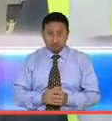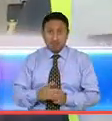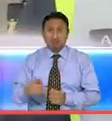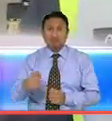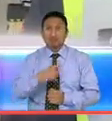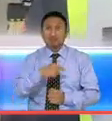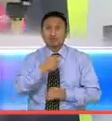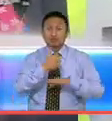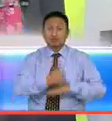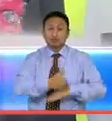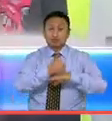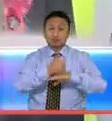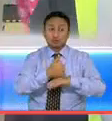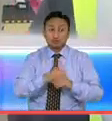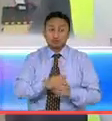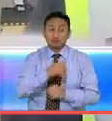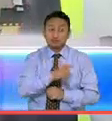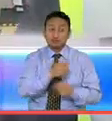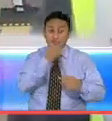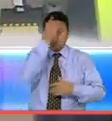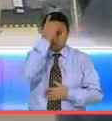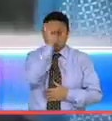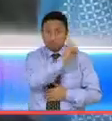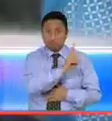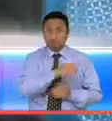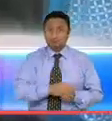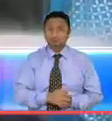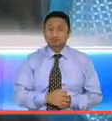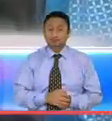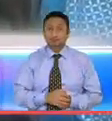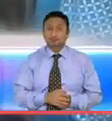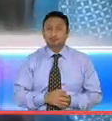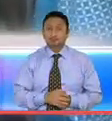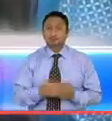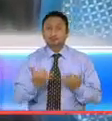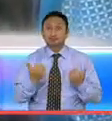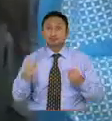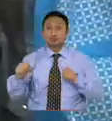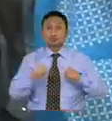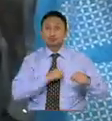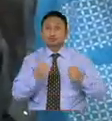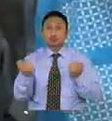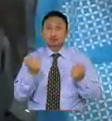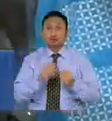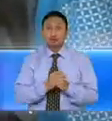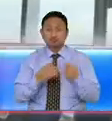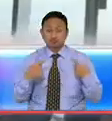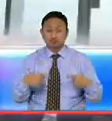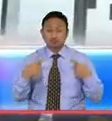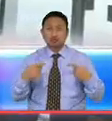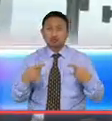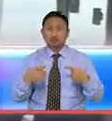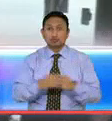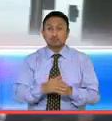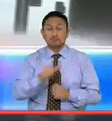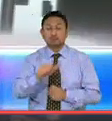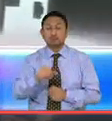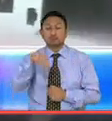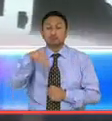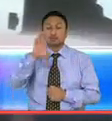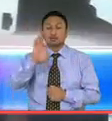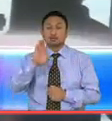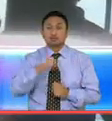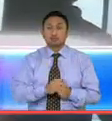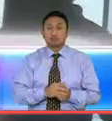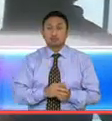ente rector, ellos determinan la sanción. Estos operativos de control se realizarán permanentemente por la Agencia Metropolitana de